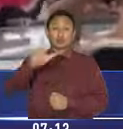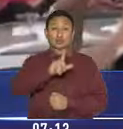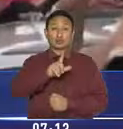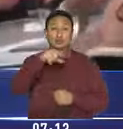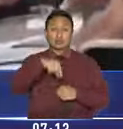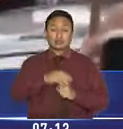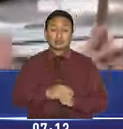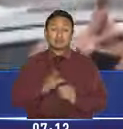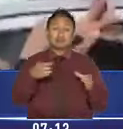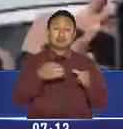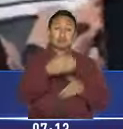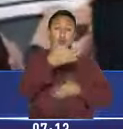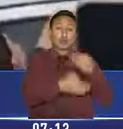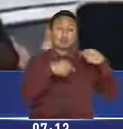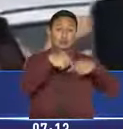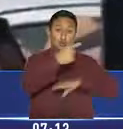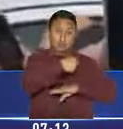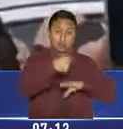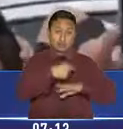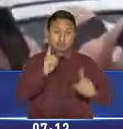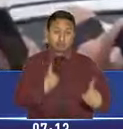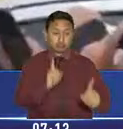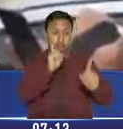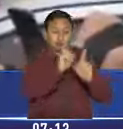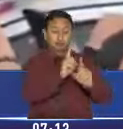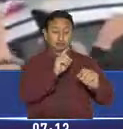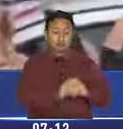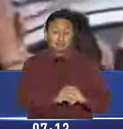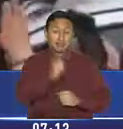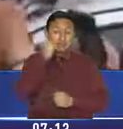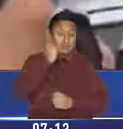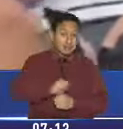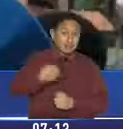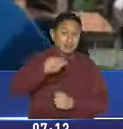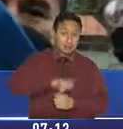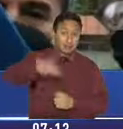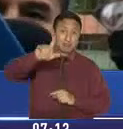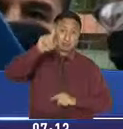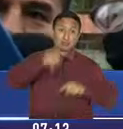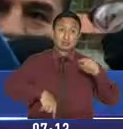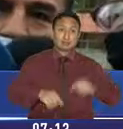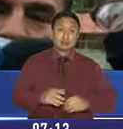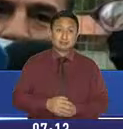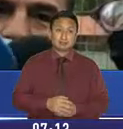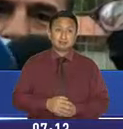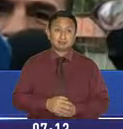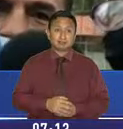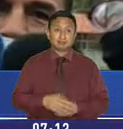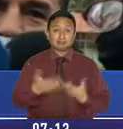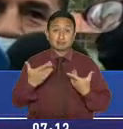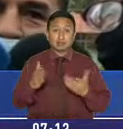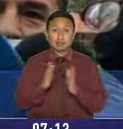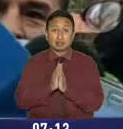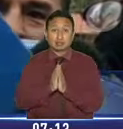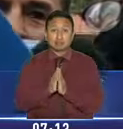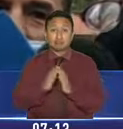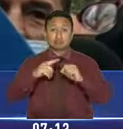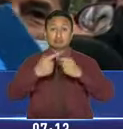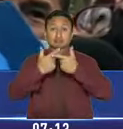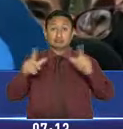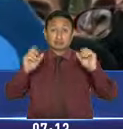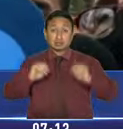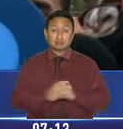y tiene la prohibición de salida del país. Se ejecutó la boleta de excarcelación. Jorge ha recuperado su libertad producto